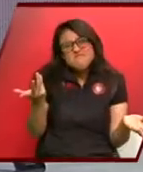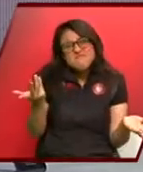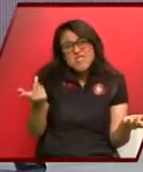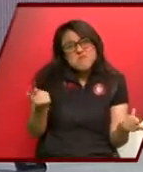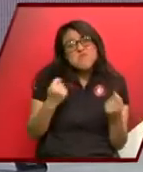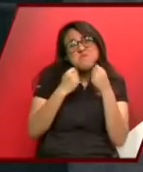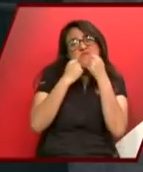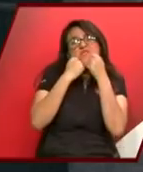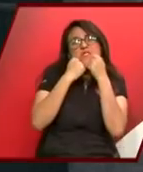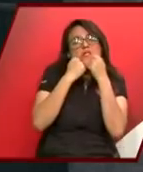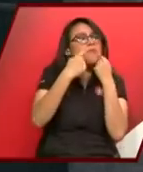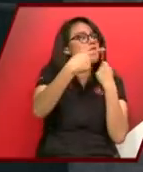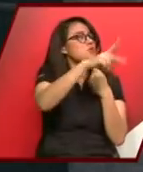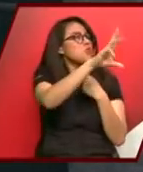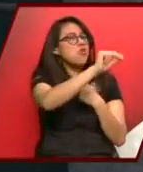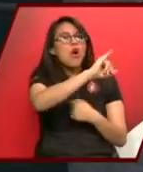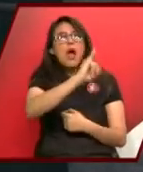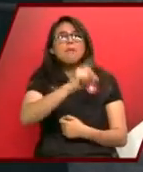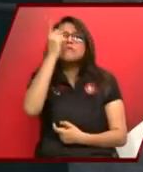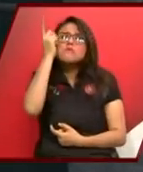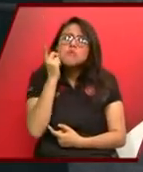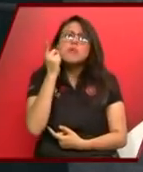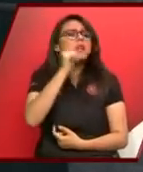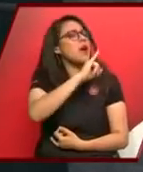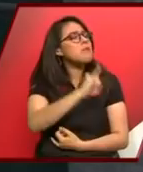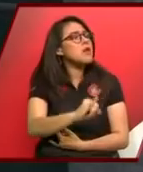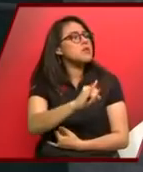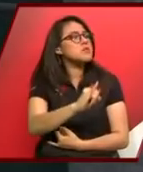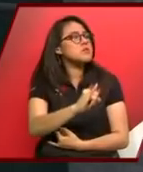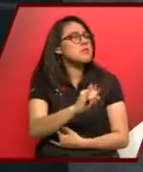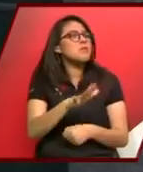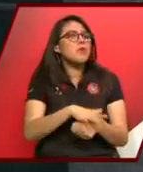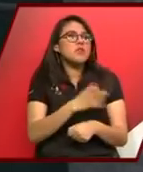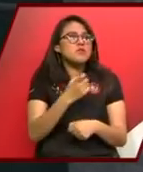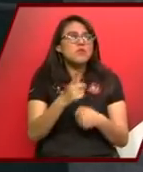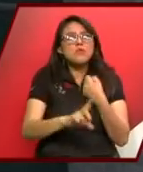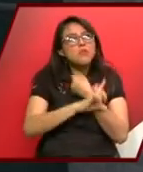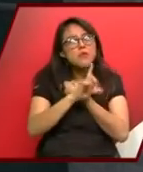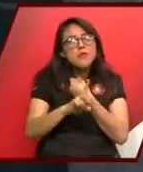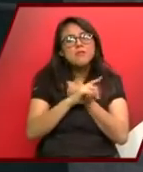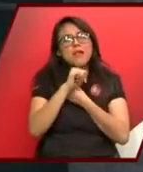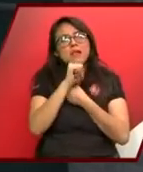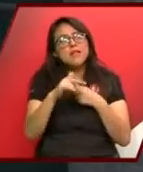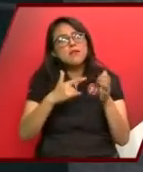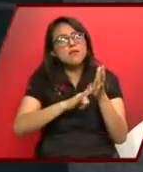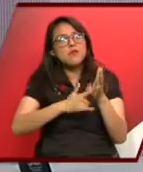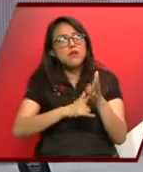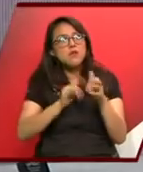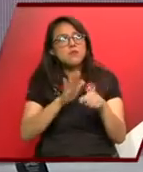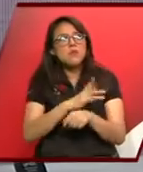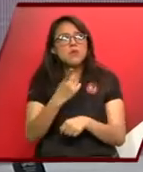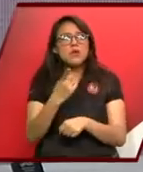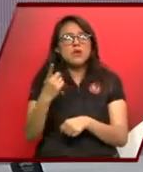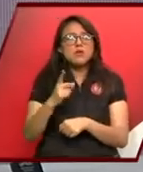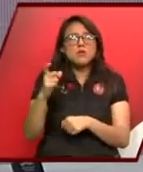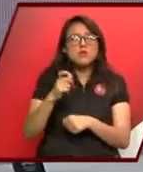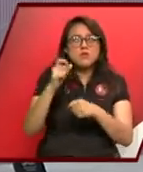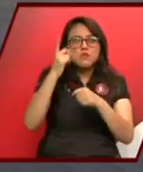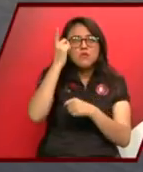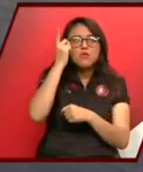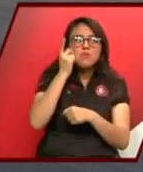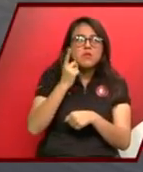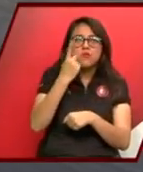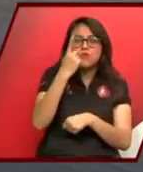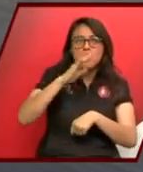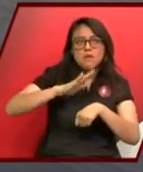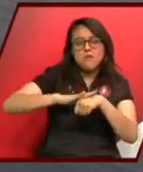Señor, pero usted no duerme, vamos a ser honestos, usted no duerme. Entonces no le incomoda tanto el horario. ¿Pero por qué te voy a incomodar si vas a dormir